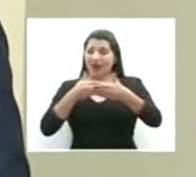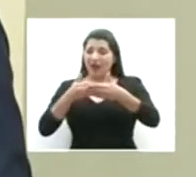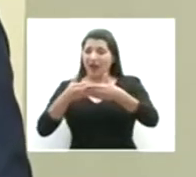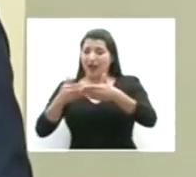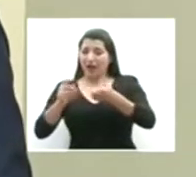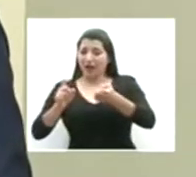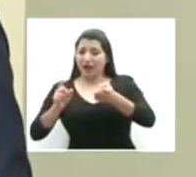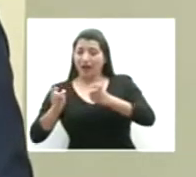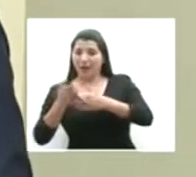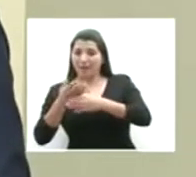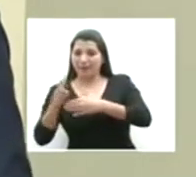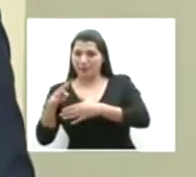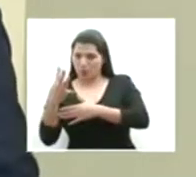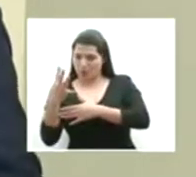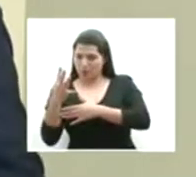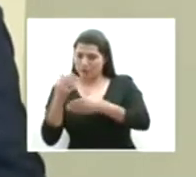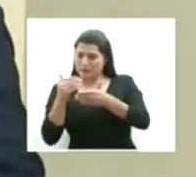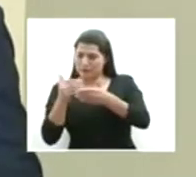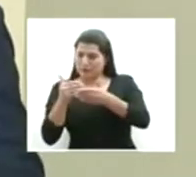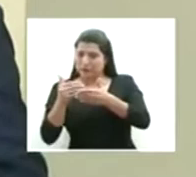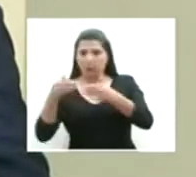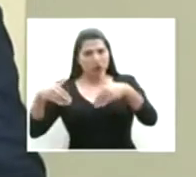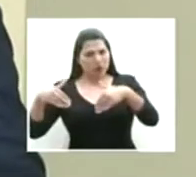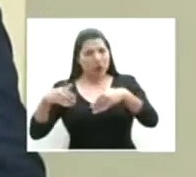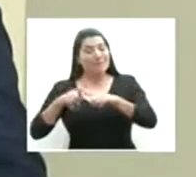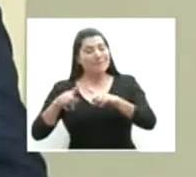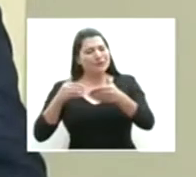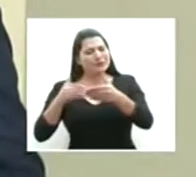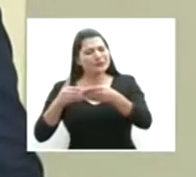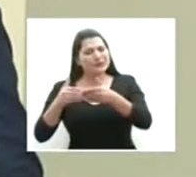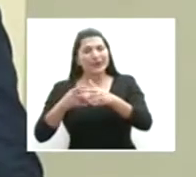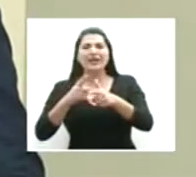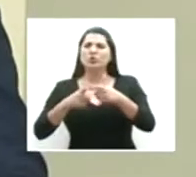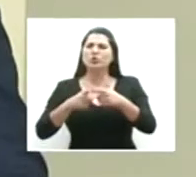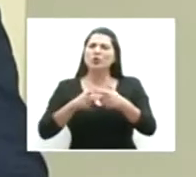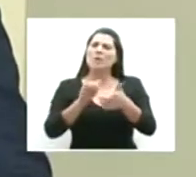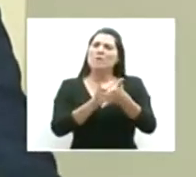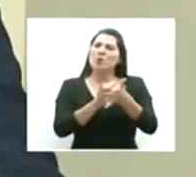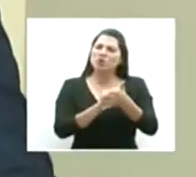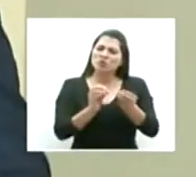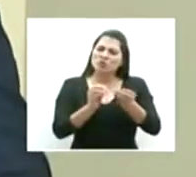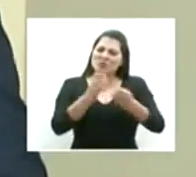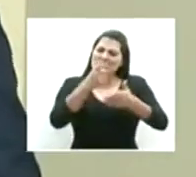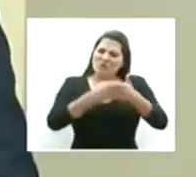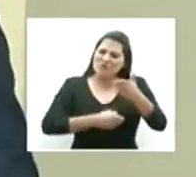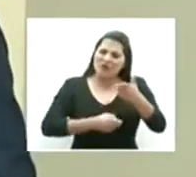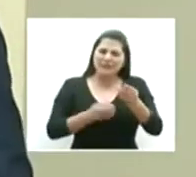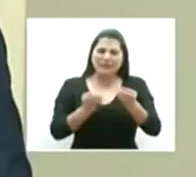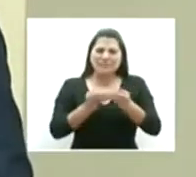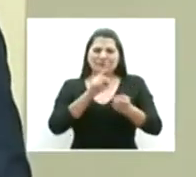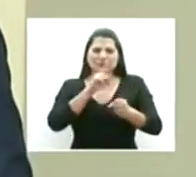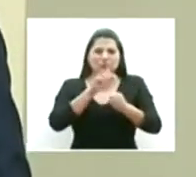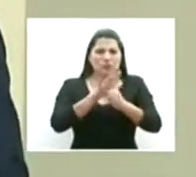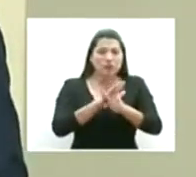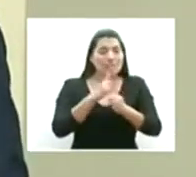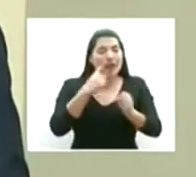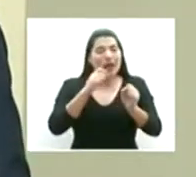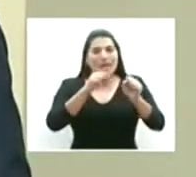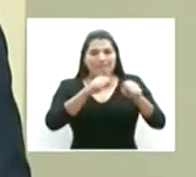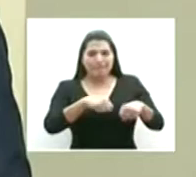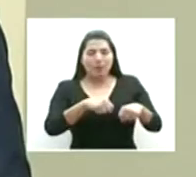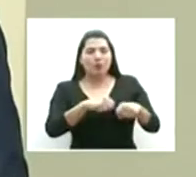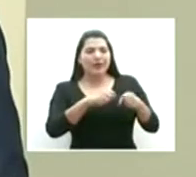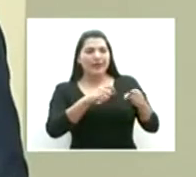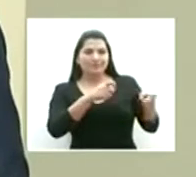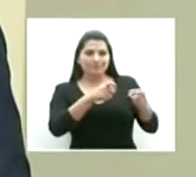que actuar todavía con más fuerza y más contundencia, haciendo ese confinamiento, ese cerco epidemiológico alrededor de esos clusters y de esos